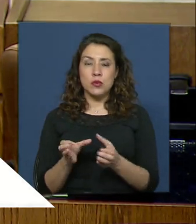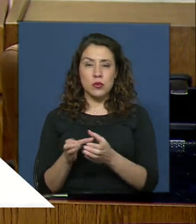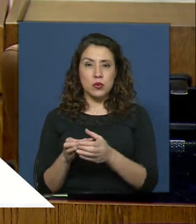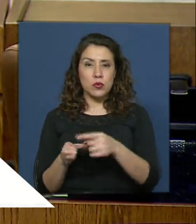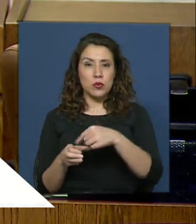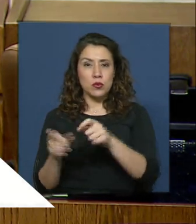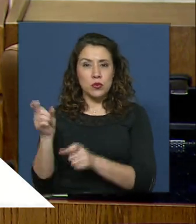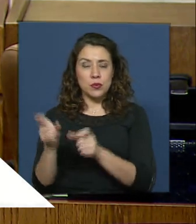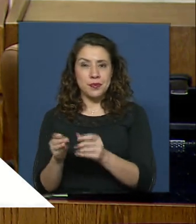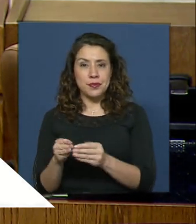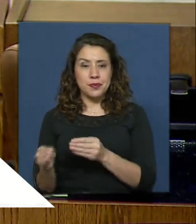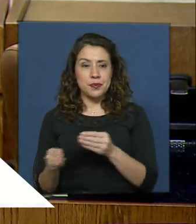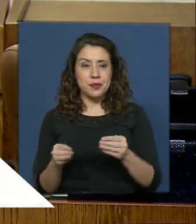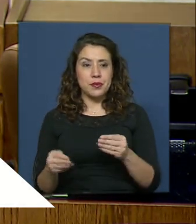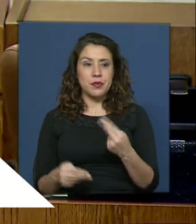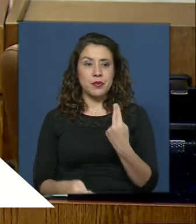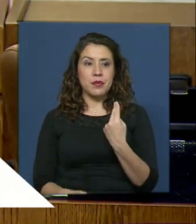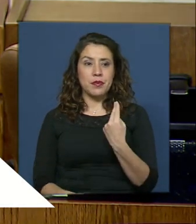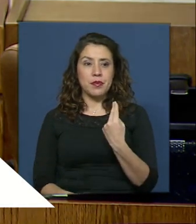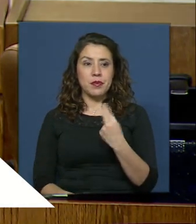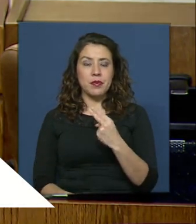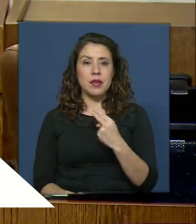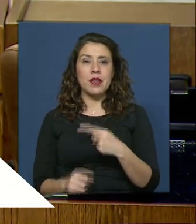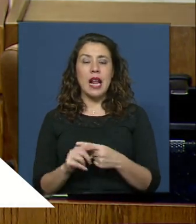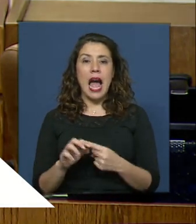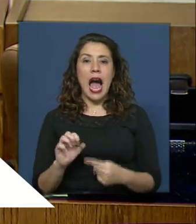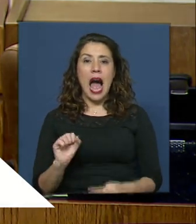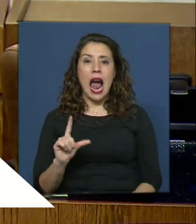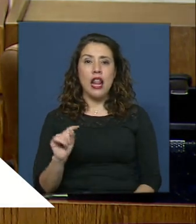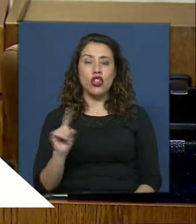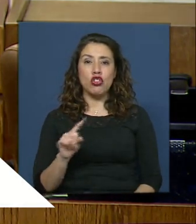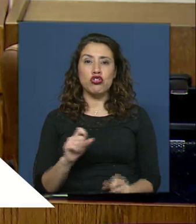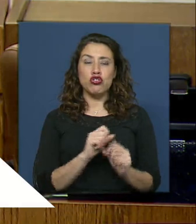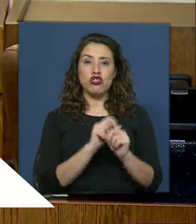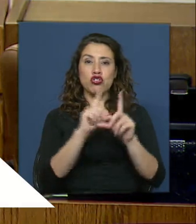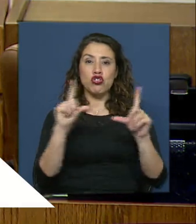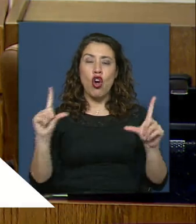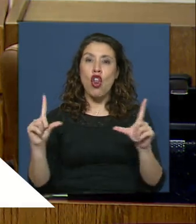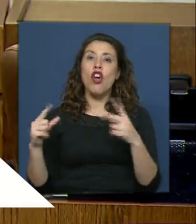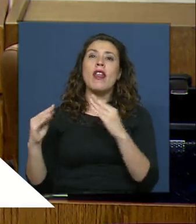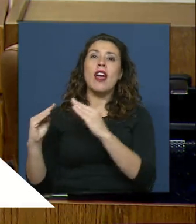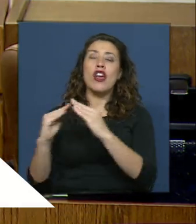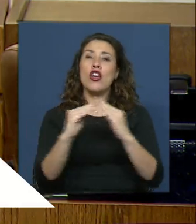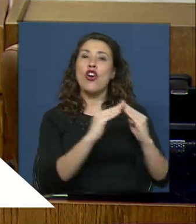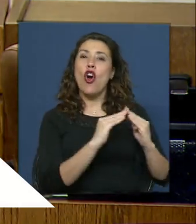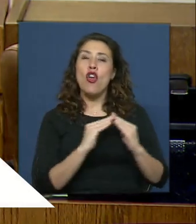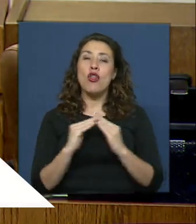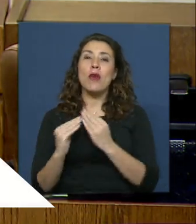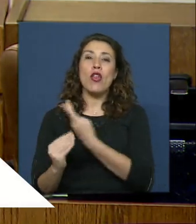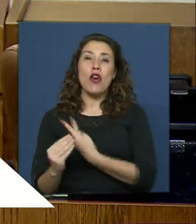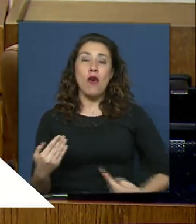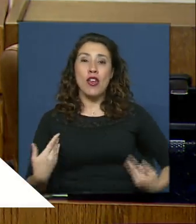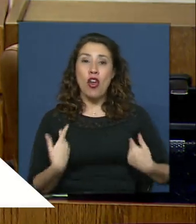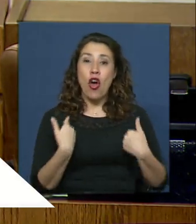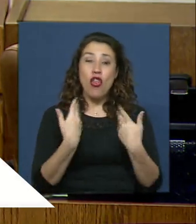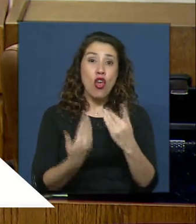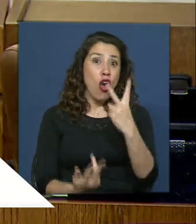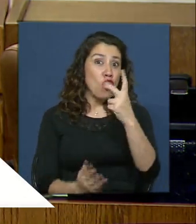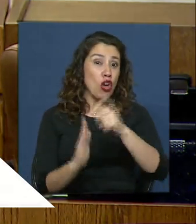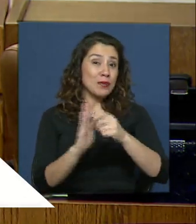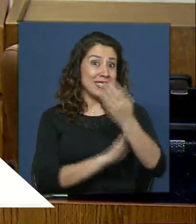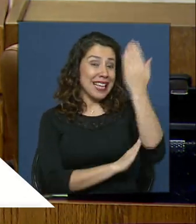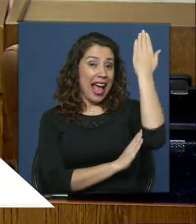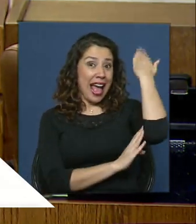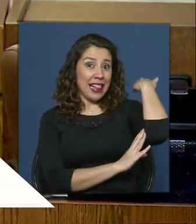vecinos de Altos del Sol, que son un condominio de viviendas sociales que fue entregado hace solo